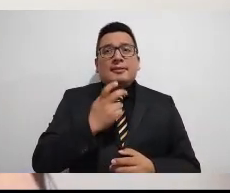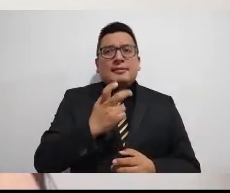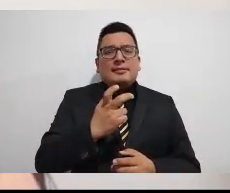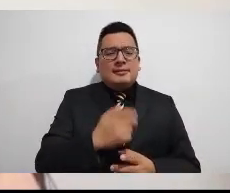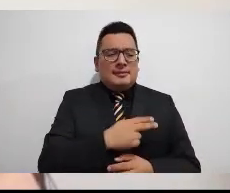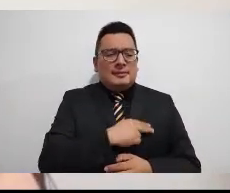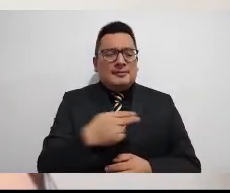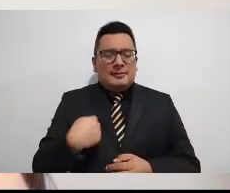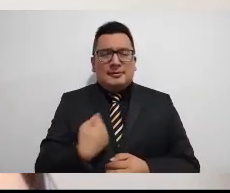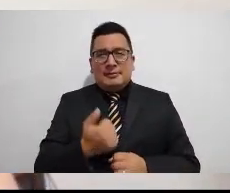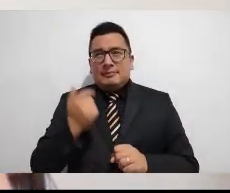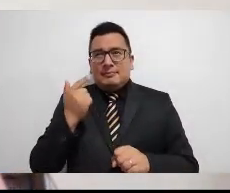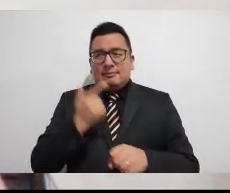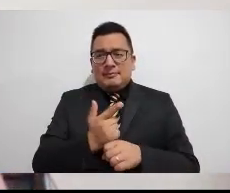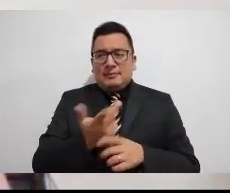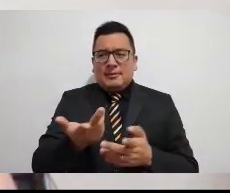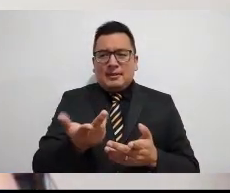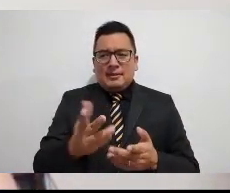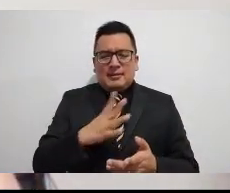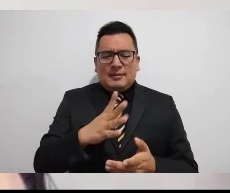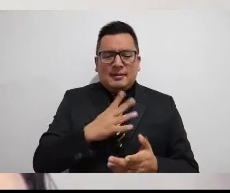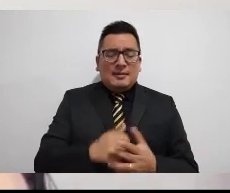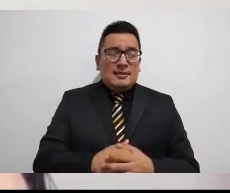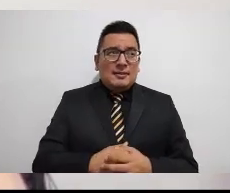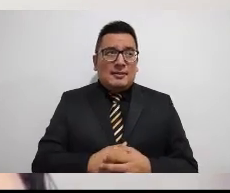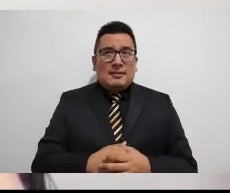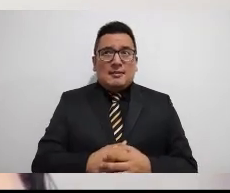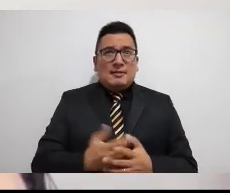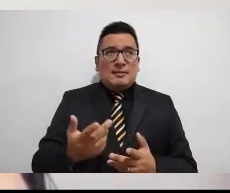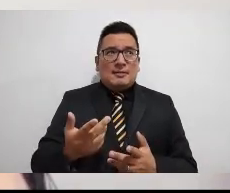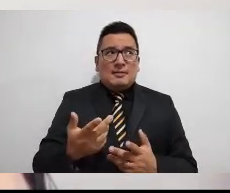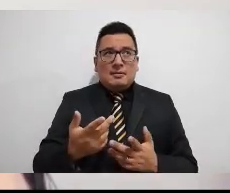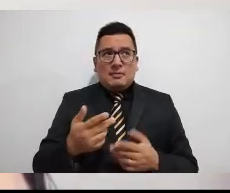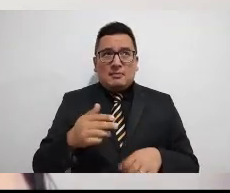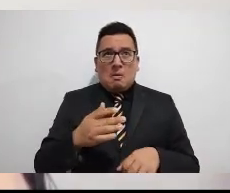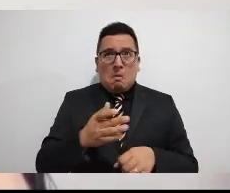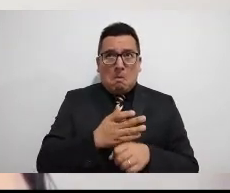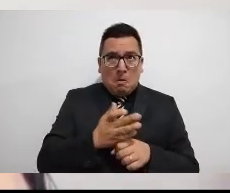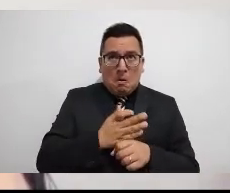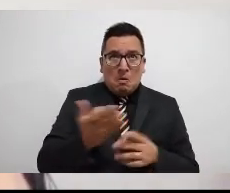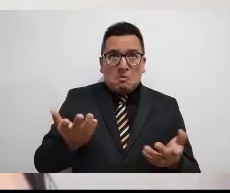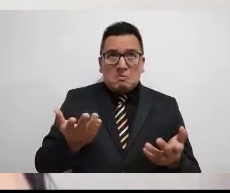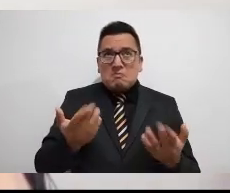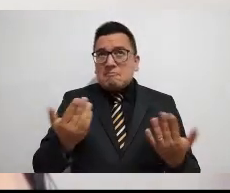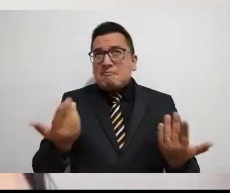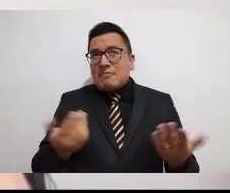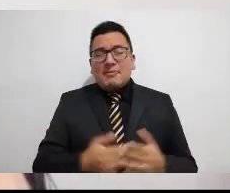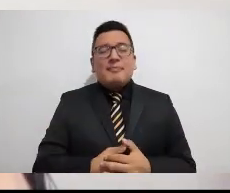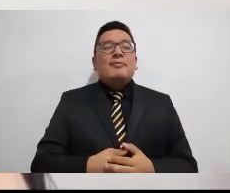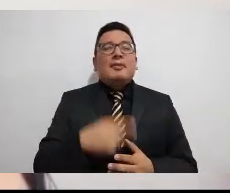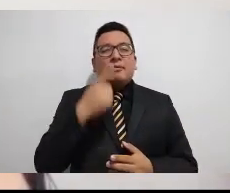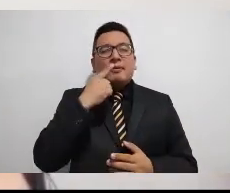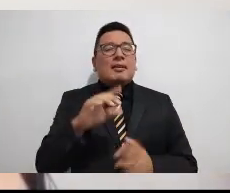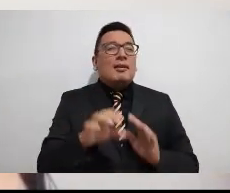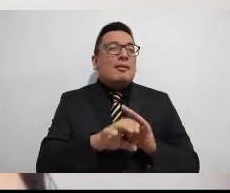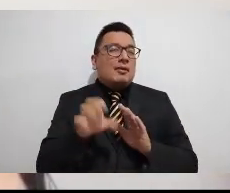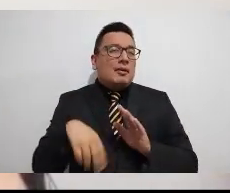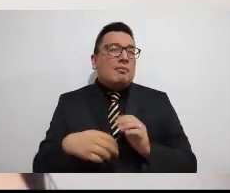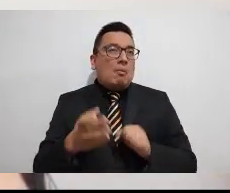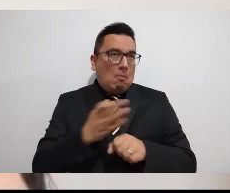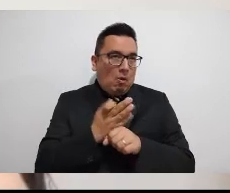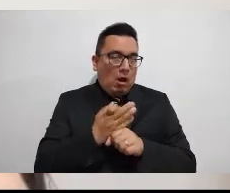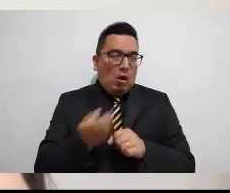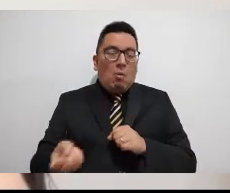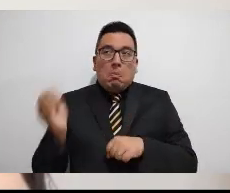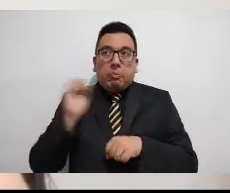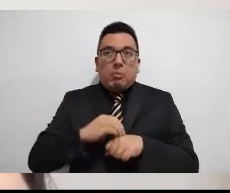promedio del tono de piel de la sociedad en general. Entonces, Ahora súmale que hablas una lengua